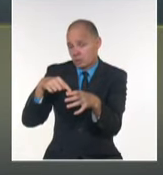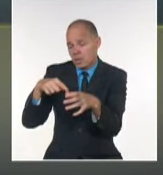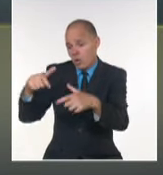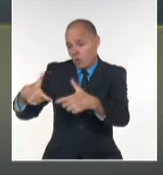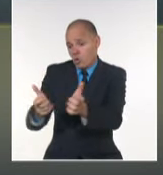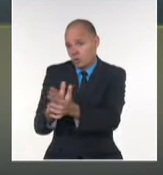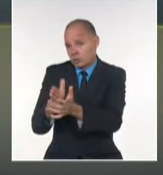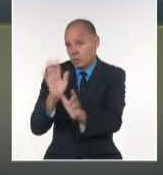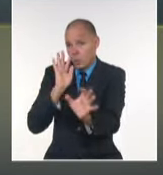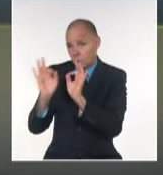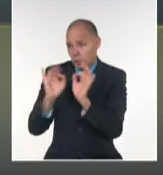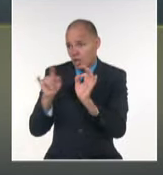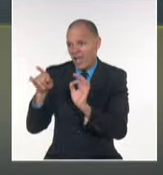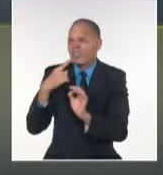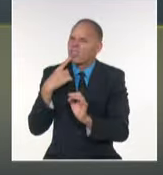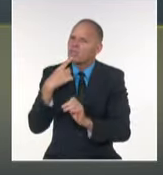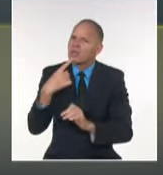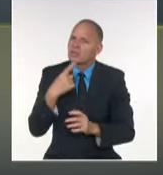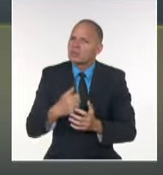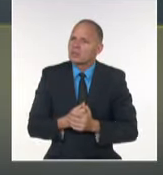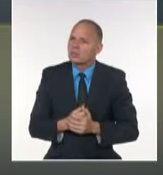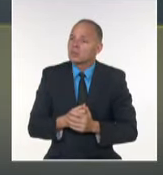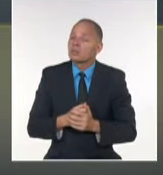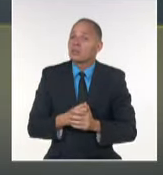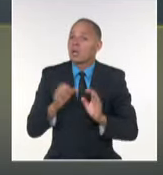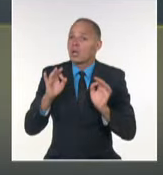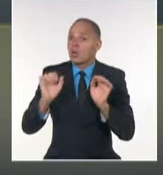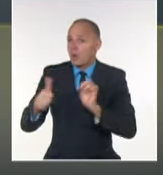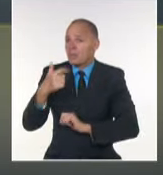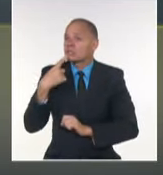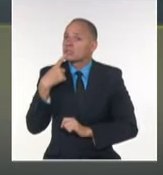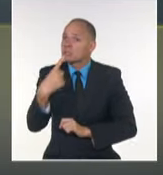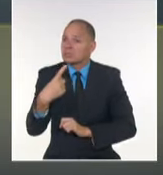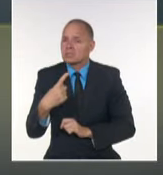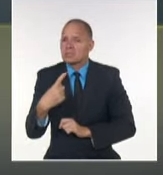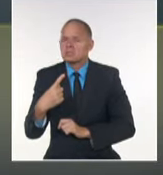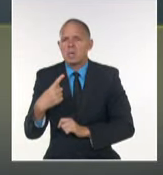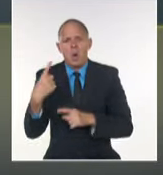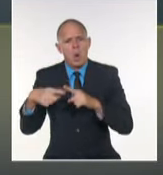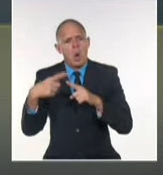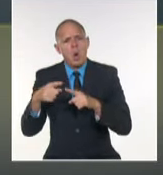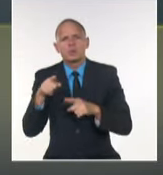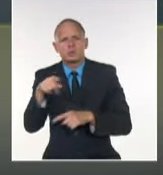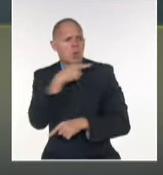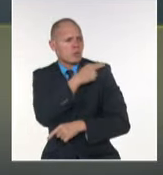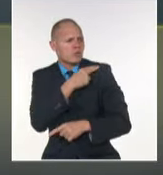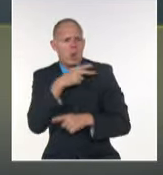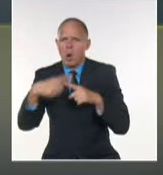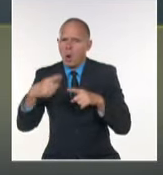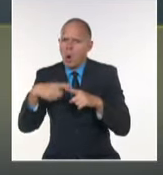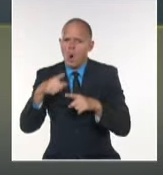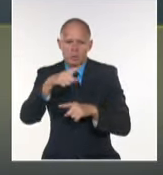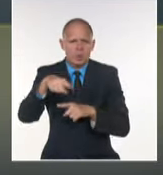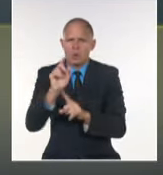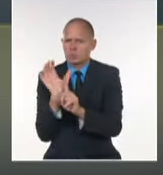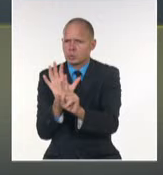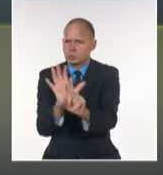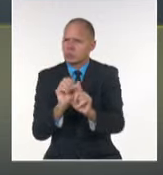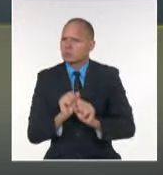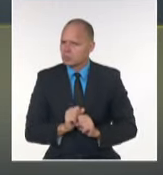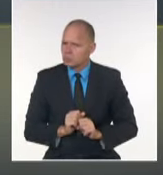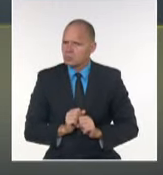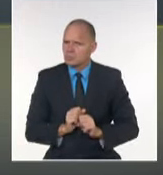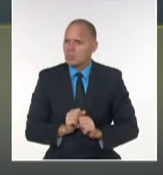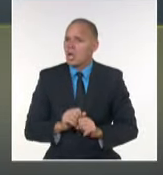fue brindarle protección y seguridad a los líderes populares. Están protegidos por el Estado venezolano. Un